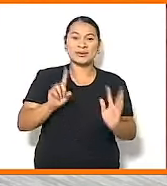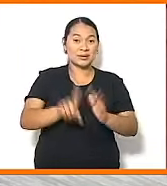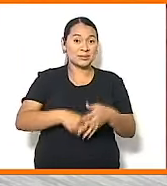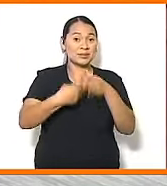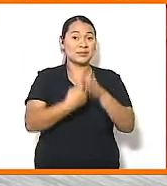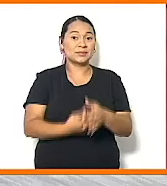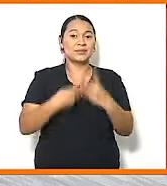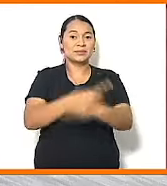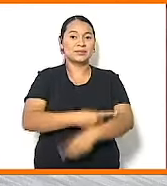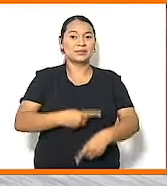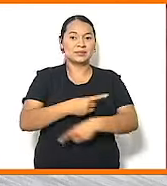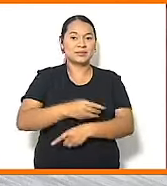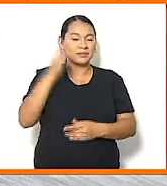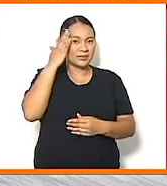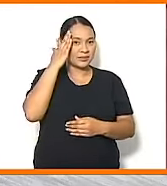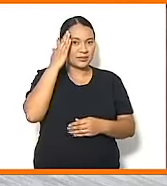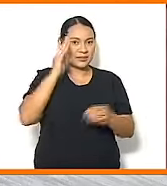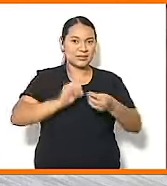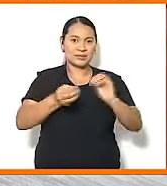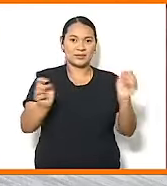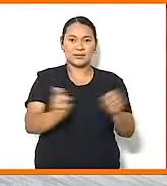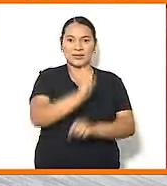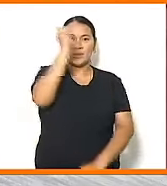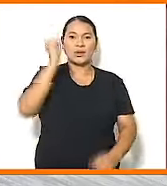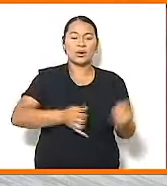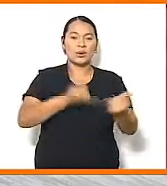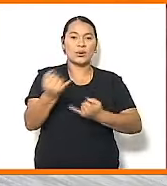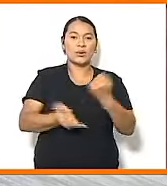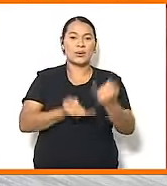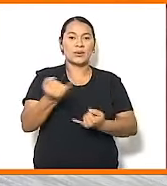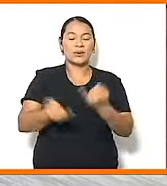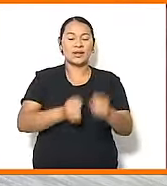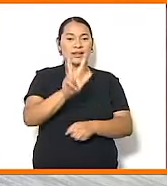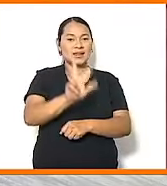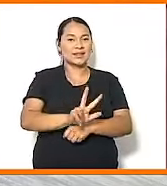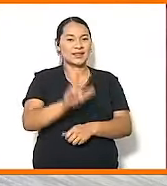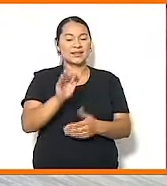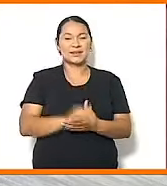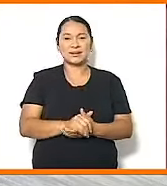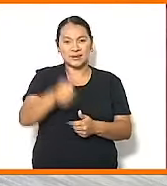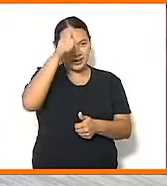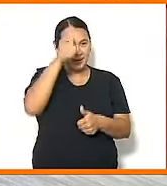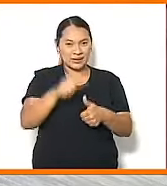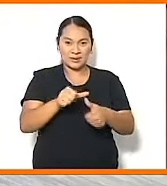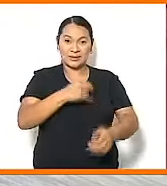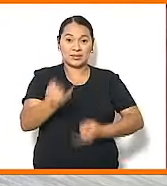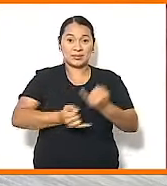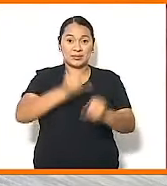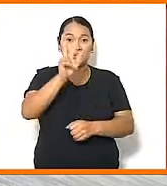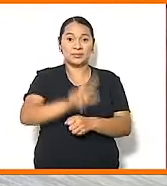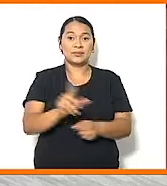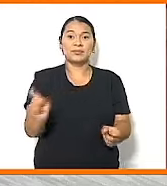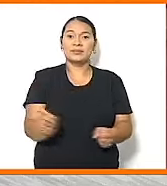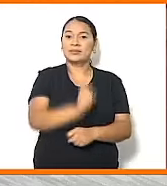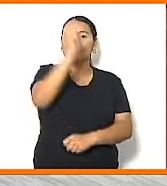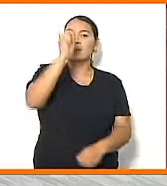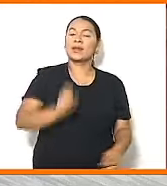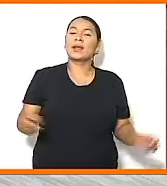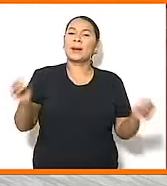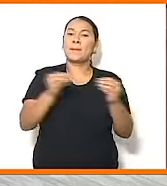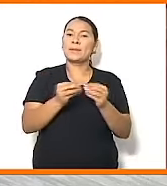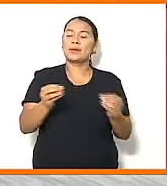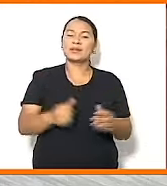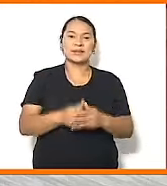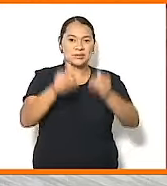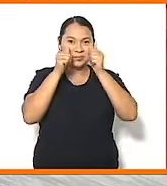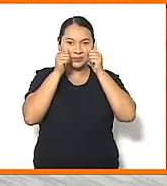diversión conociendo el afortunado número ganador en nuestro nuevo juego, Juga 3. Recordá que con Juga 3 ganas muchísimo más.